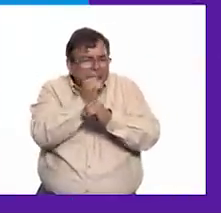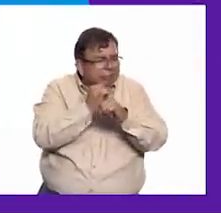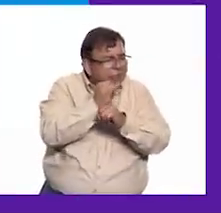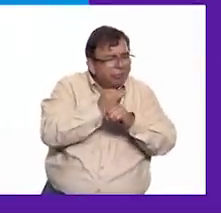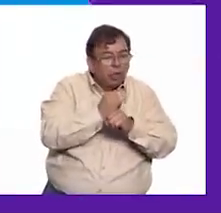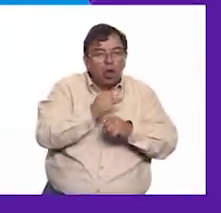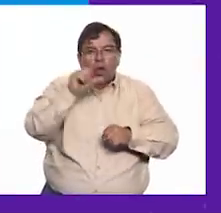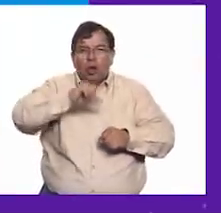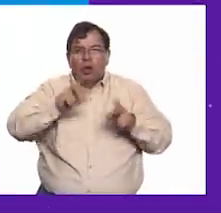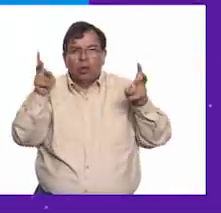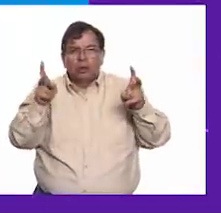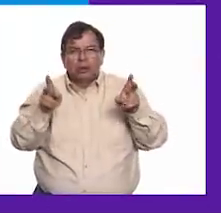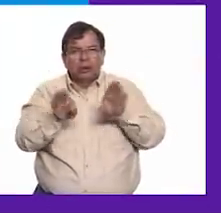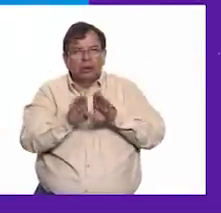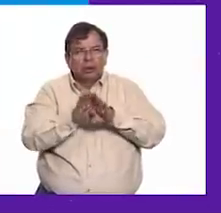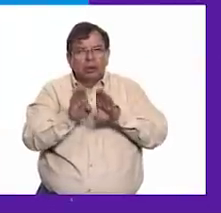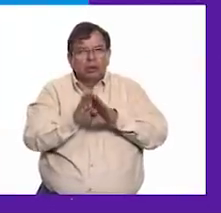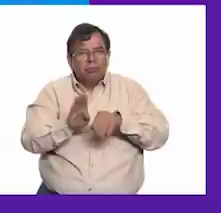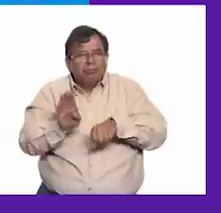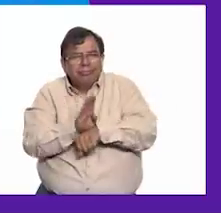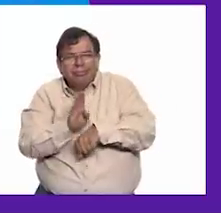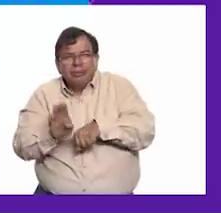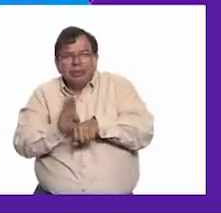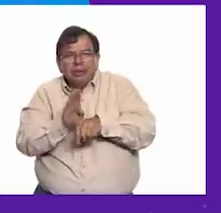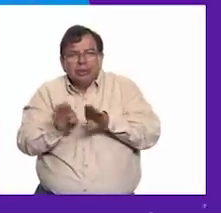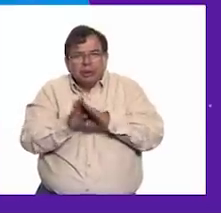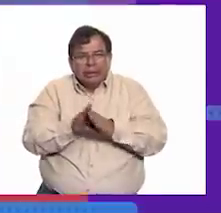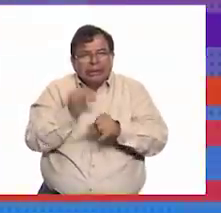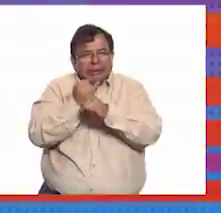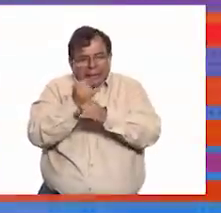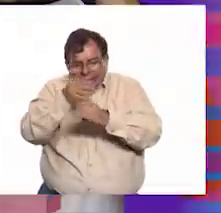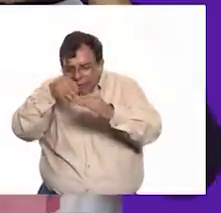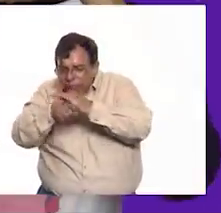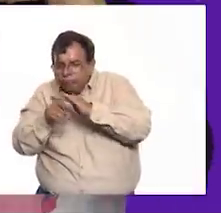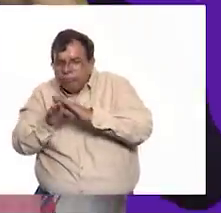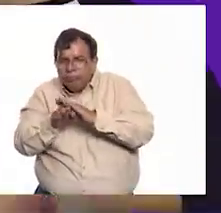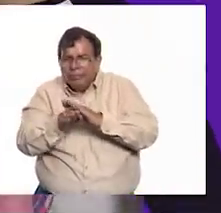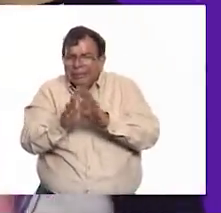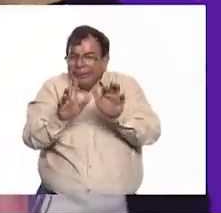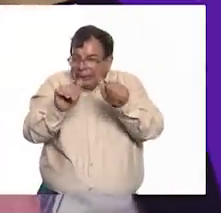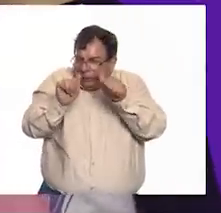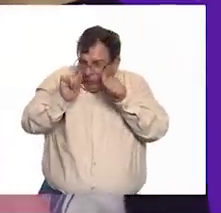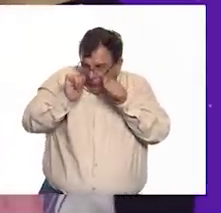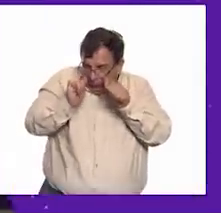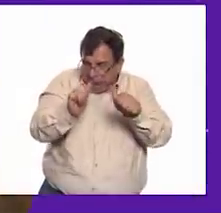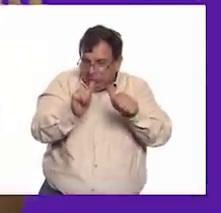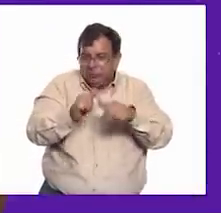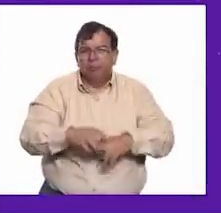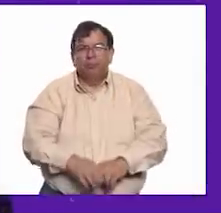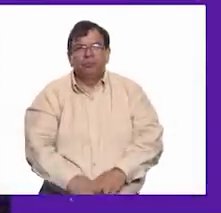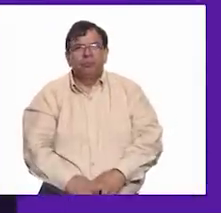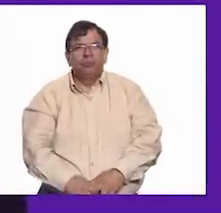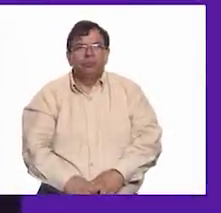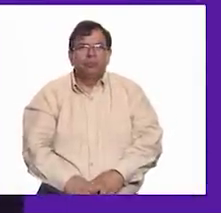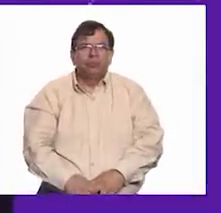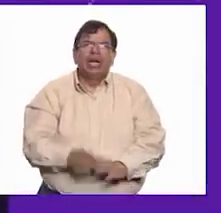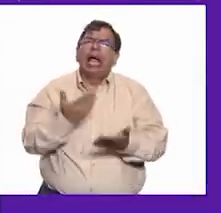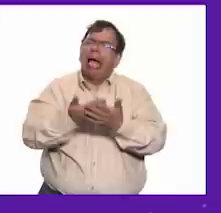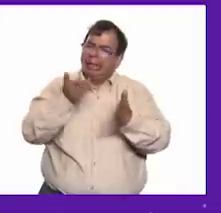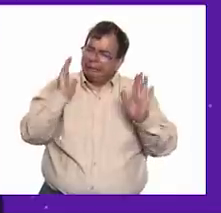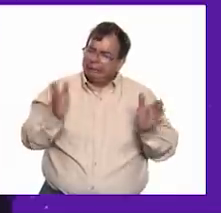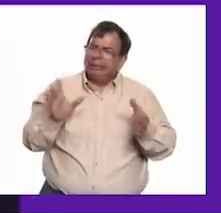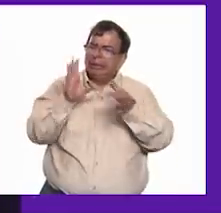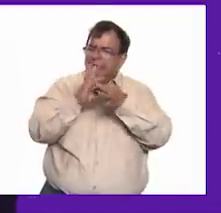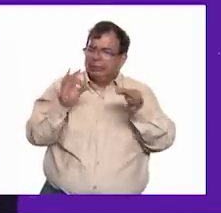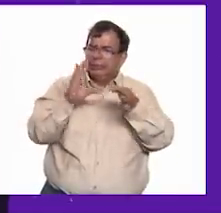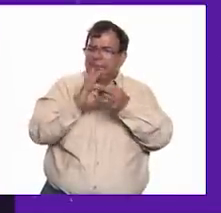Hoy hablaremos de las ventajas y los riesgos de navegar por internet. Pongan mucha atención. Como ya lo hemos platicado,